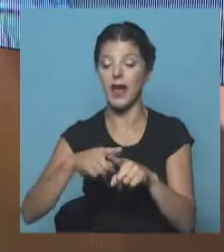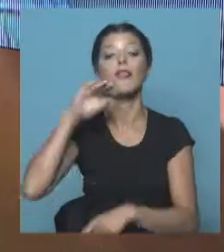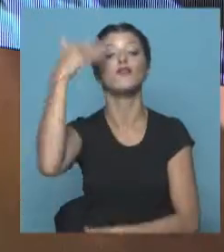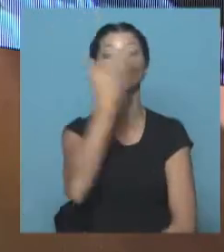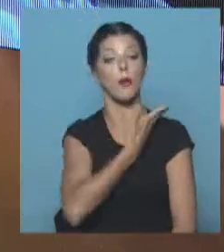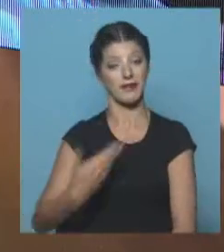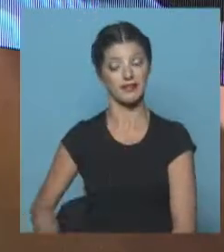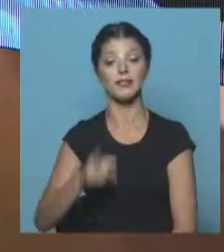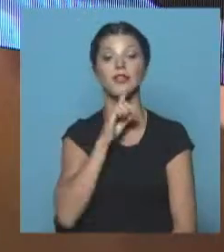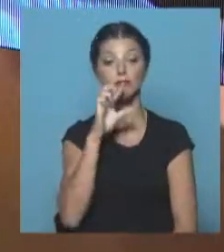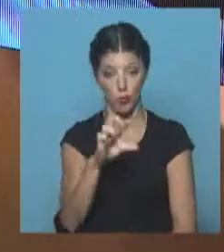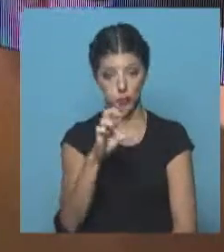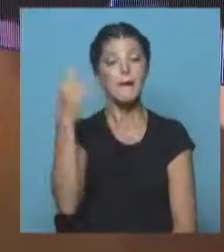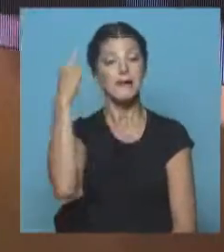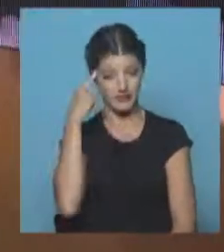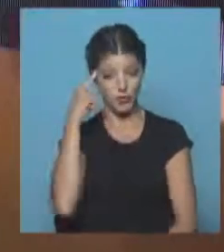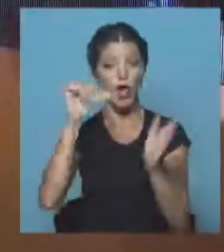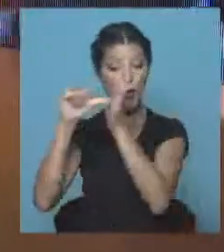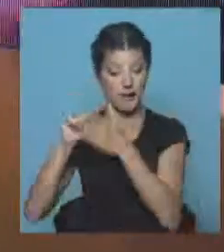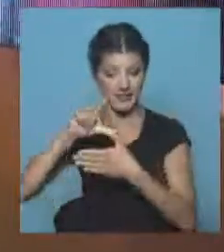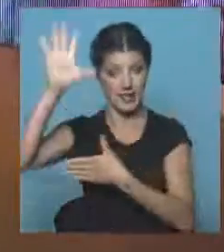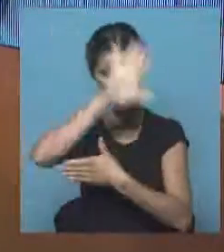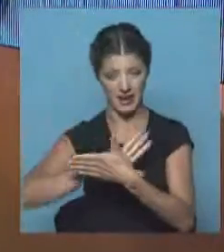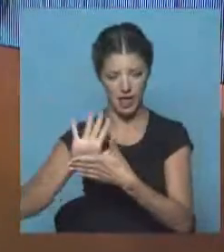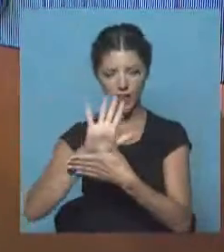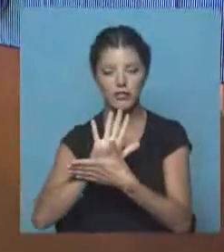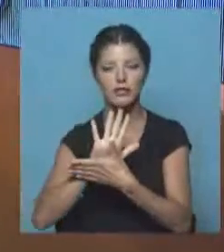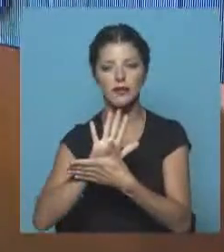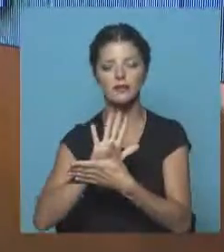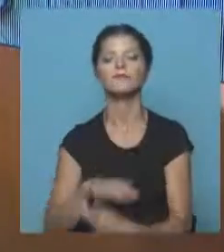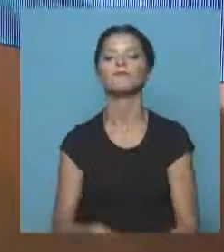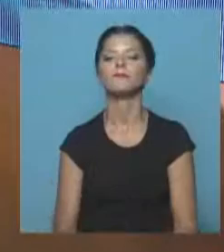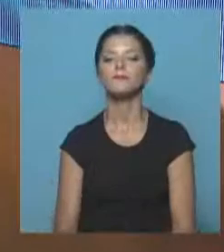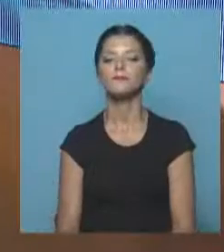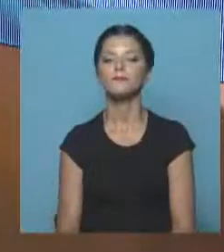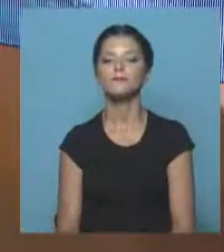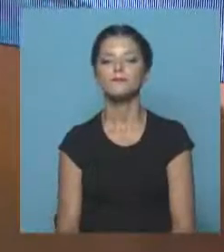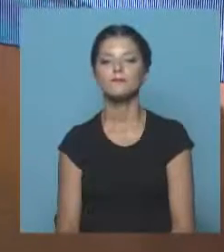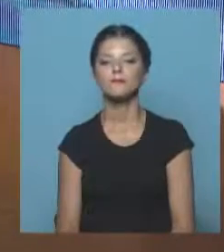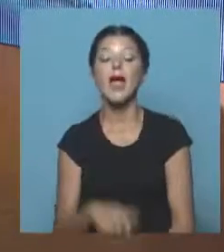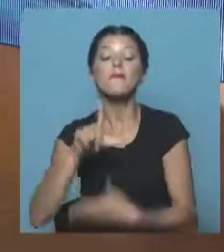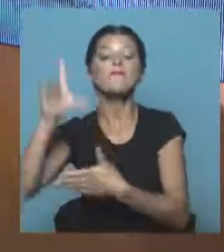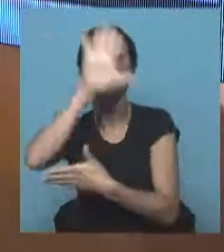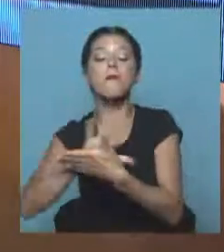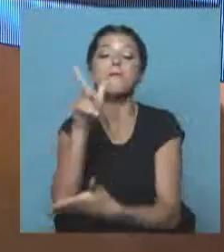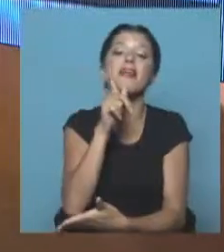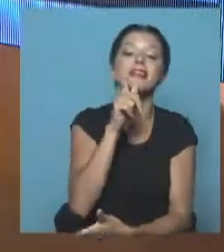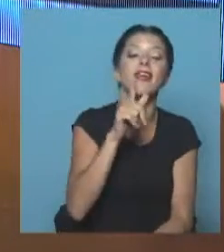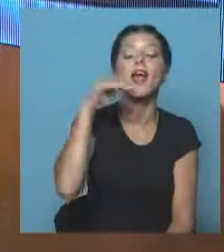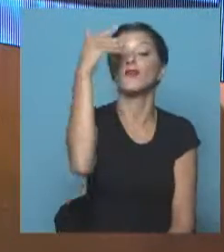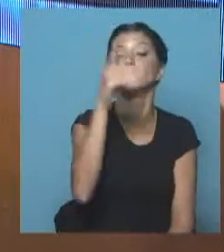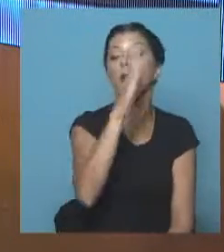Trump a los países de América Latina. Una región que parece que no está entre las prioridades del